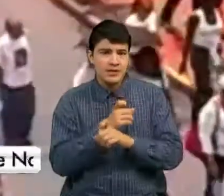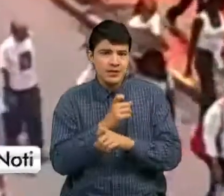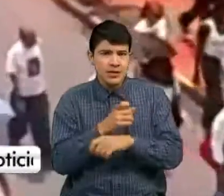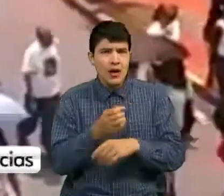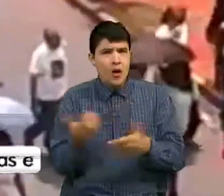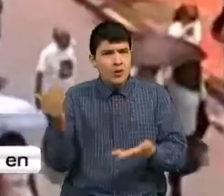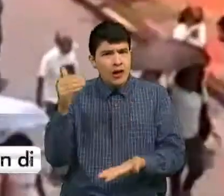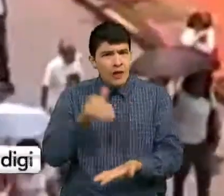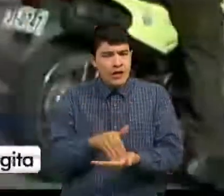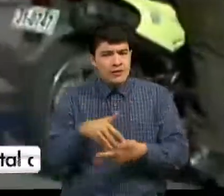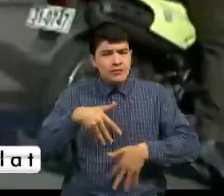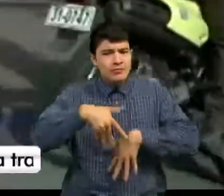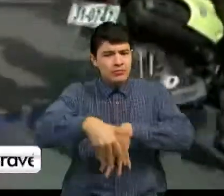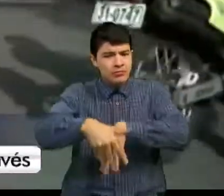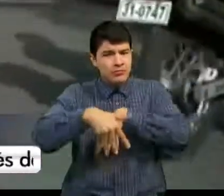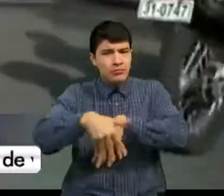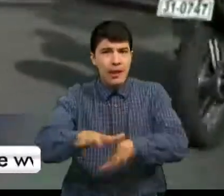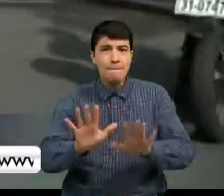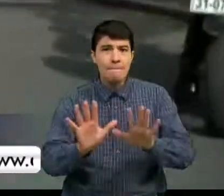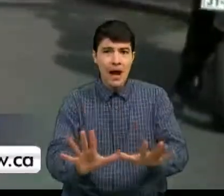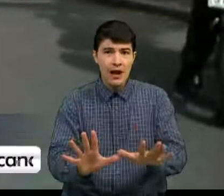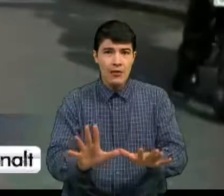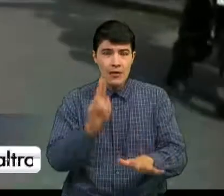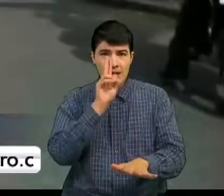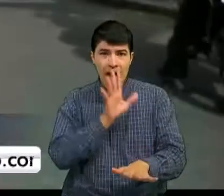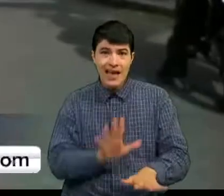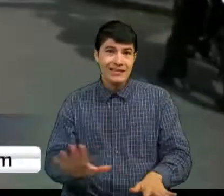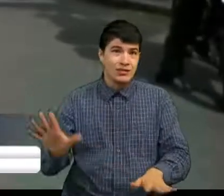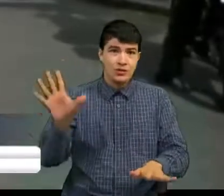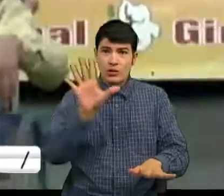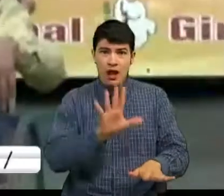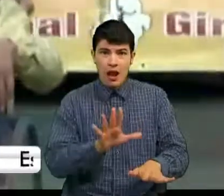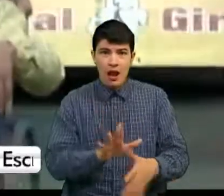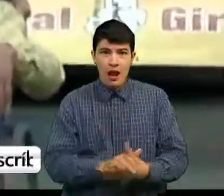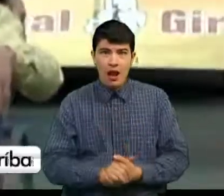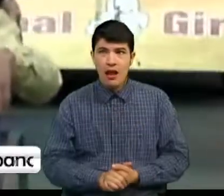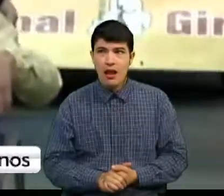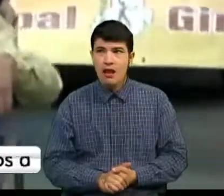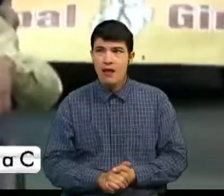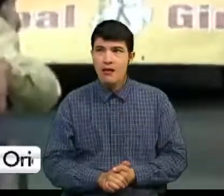jornada de cese de actividades que se cumple hoy en todo el territorio colombiano.